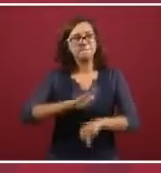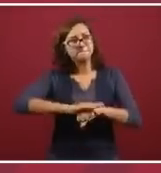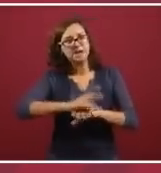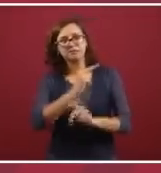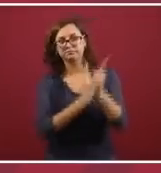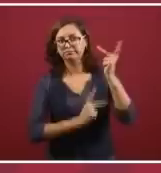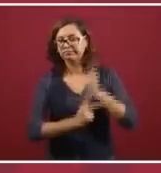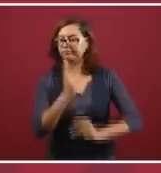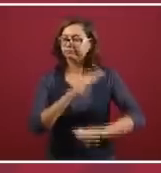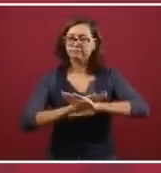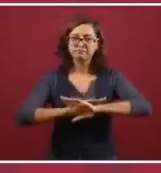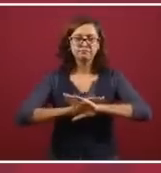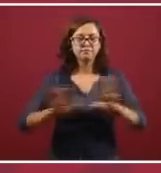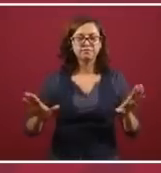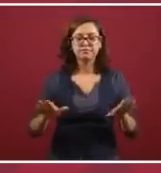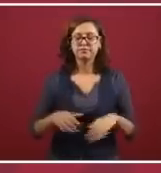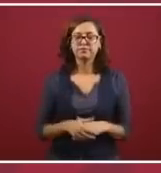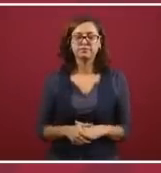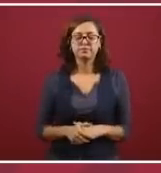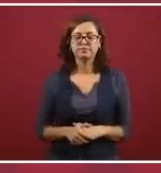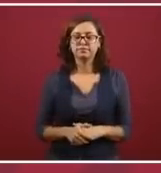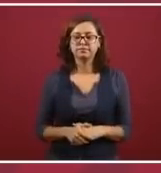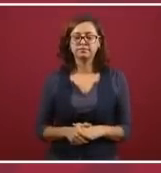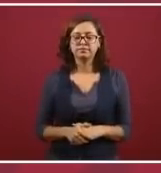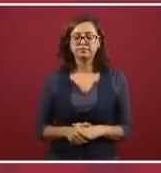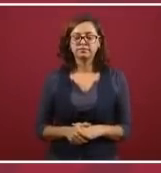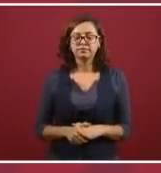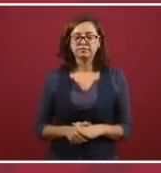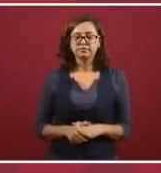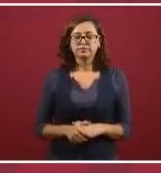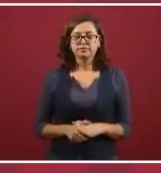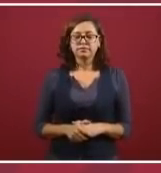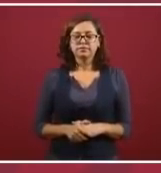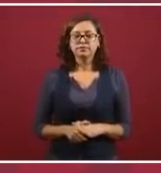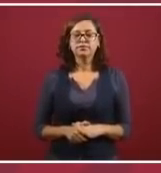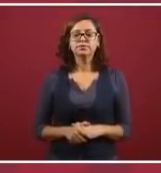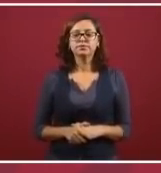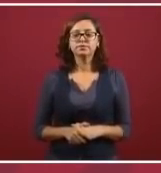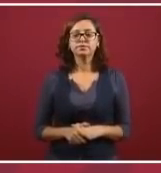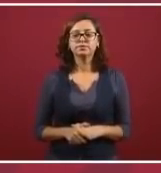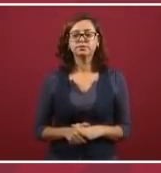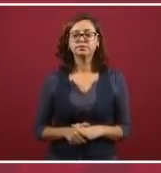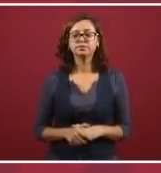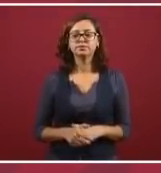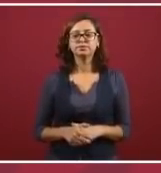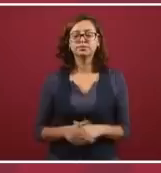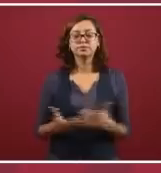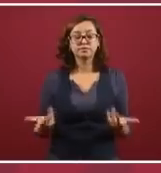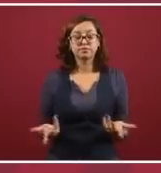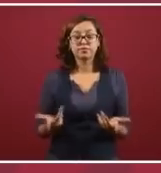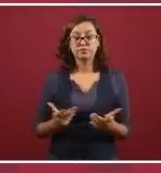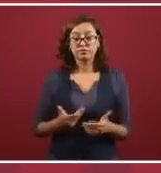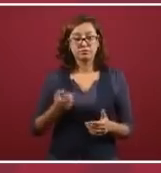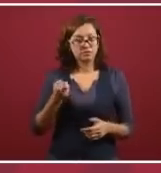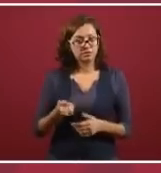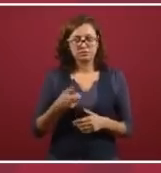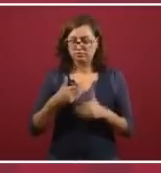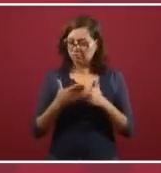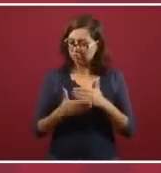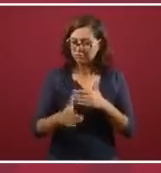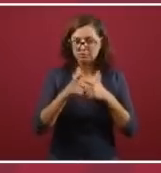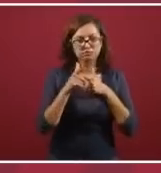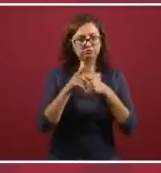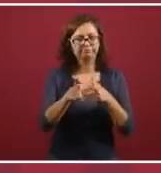aumento de la deuda pública. Y vamos a procurar que no aumente la deuda